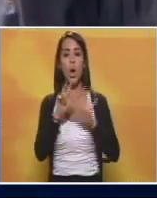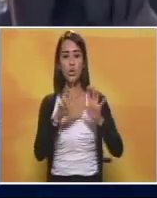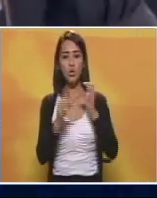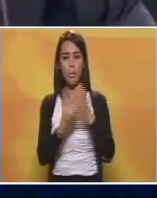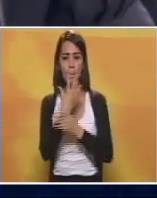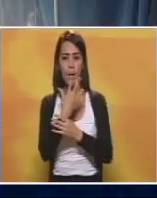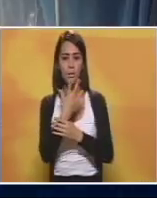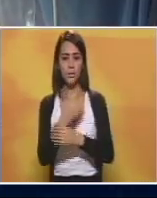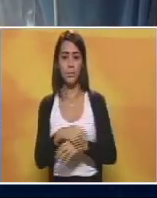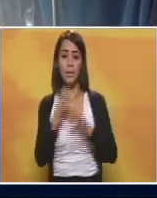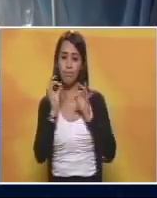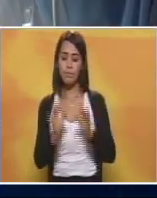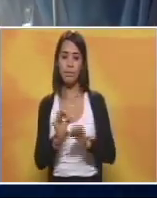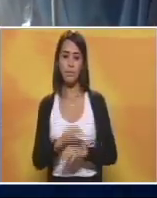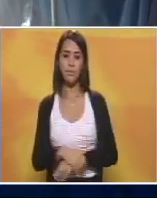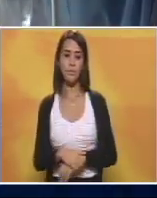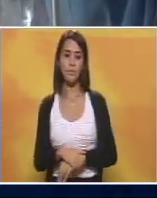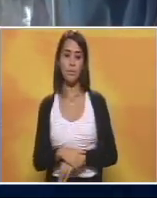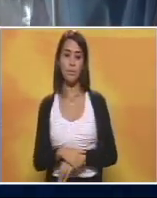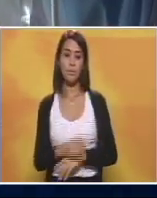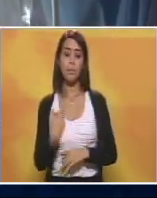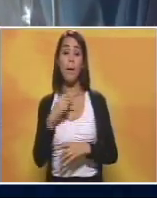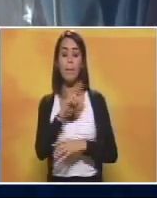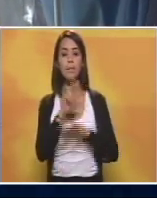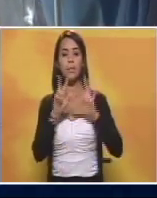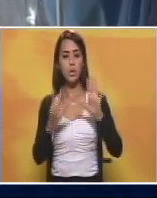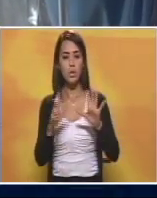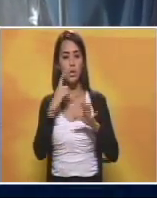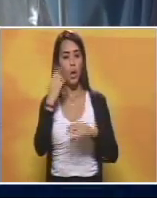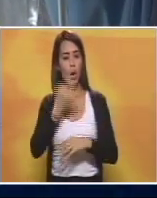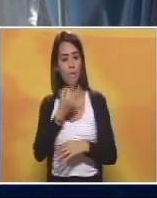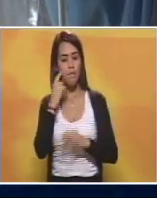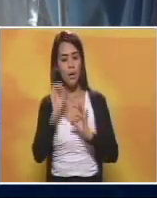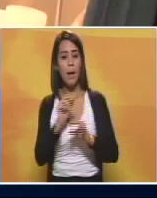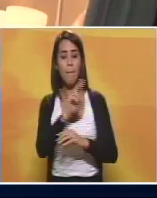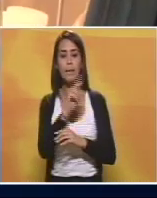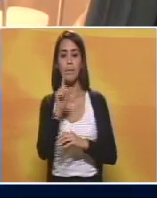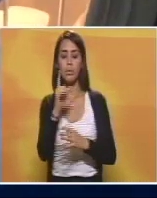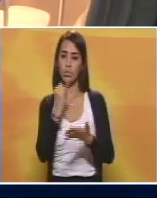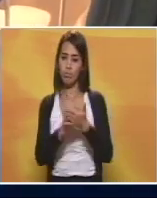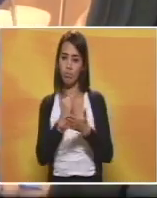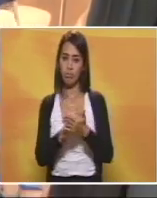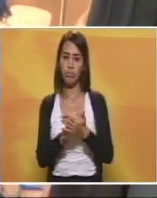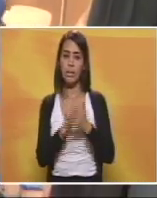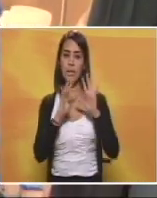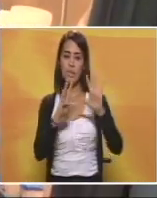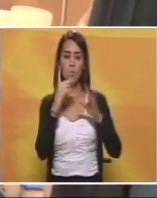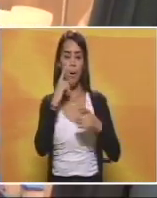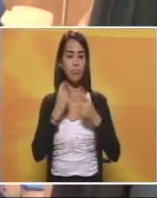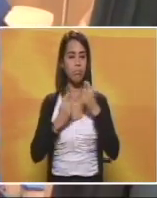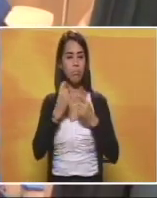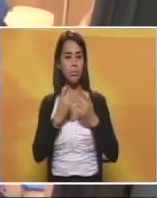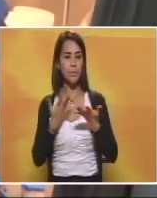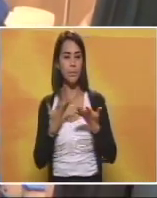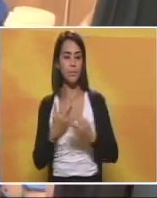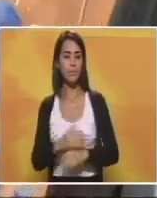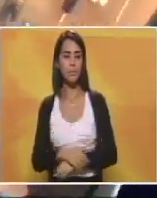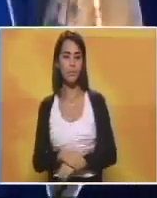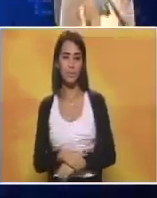mayo ha sido la adecuada hasta el momento 28 casos han sido confirmados 21 son probables y 9 sospechosos